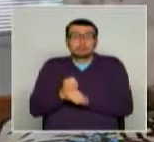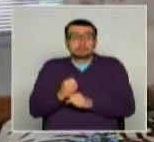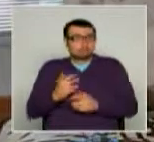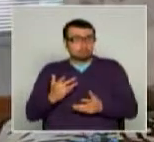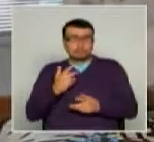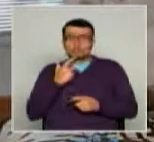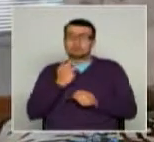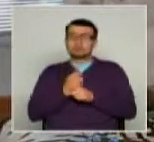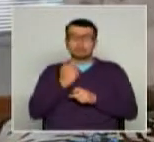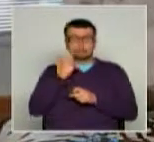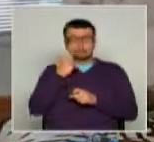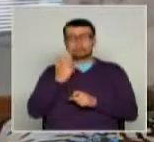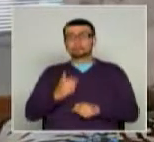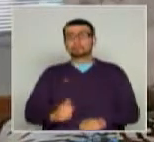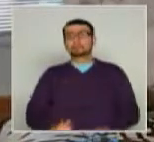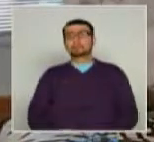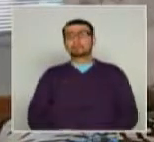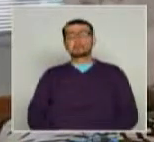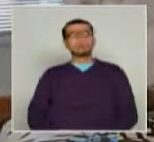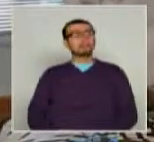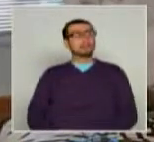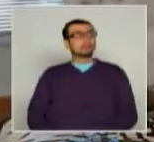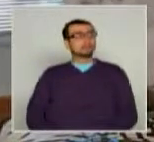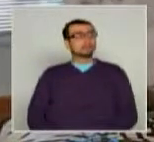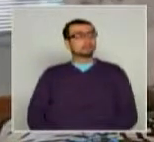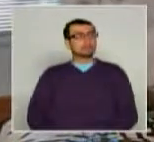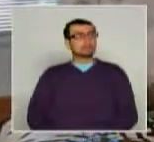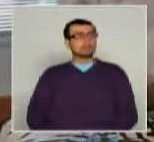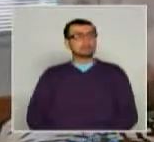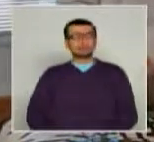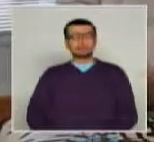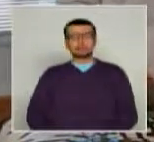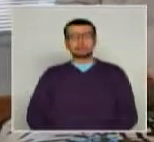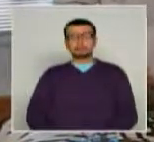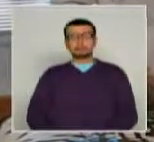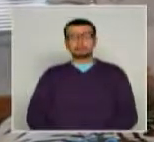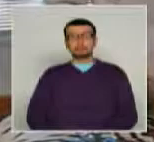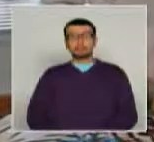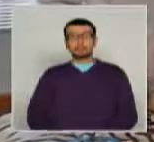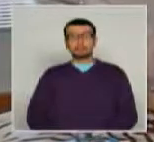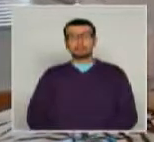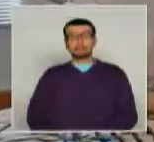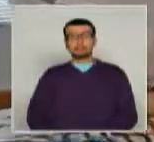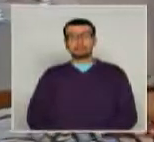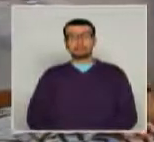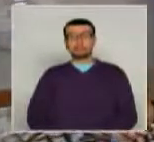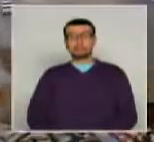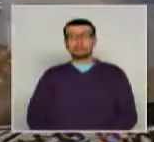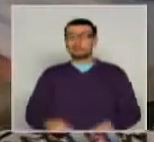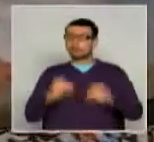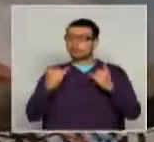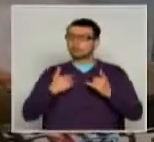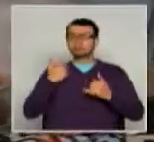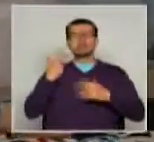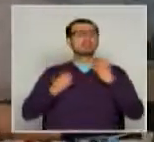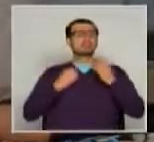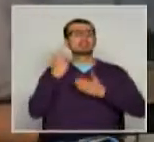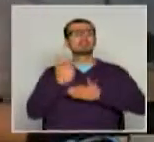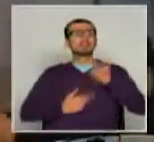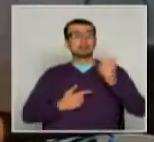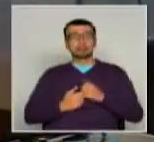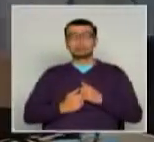fuerte para poder generar el ajuste. En este momento vamos a proceder con el ajuste lumbodorsal. Entonces lo que yo voy a hacer es